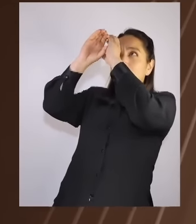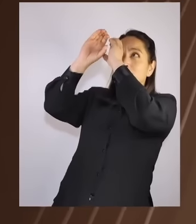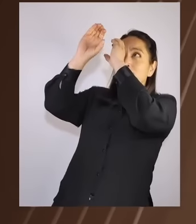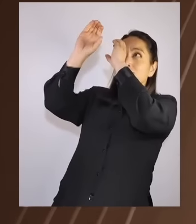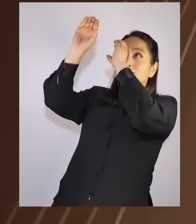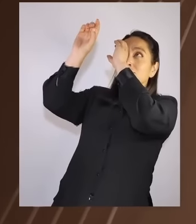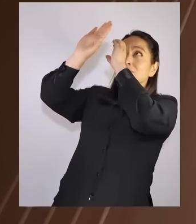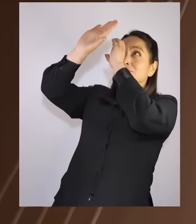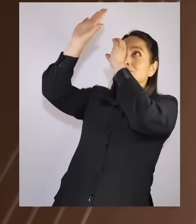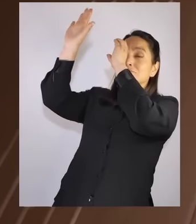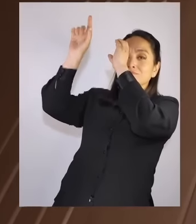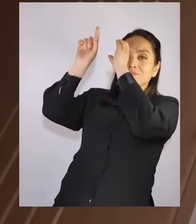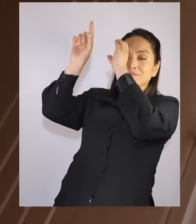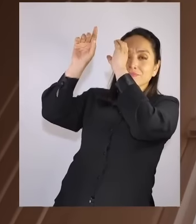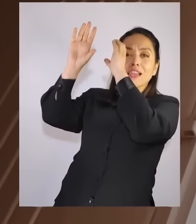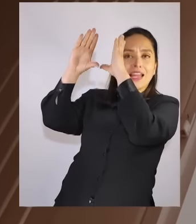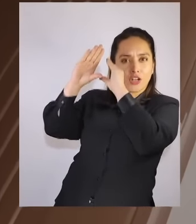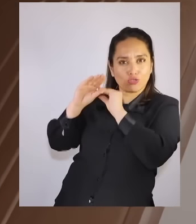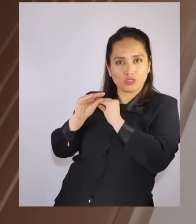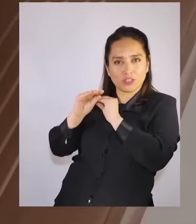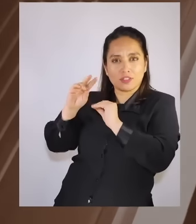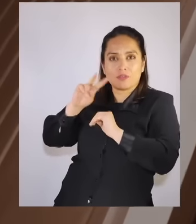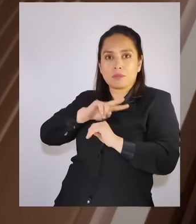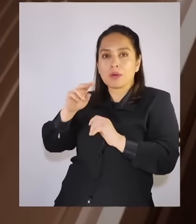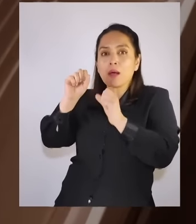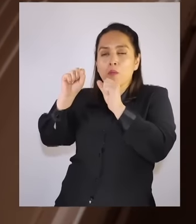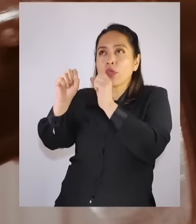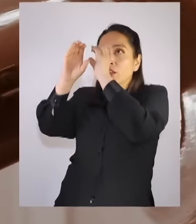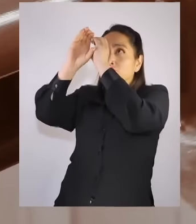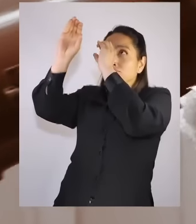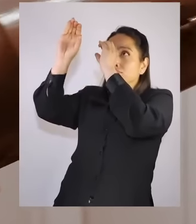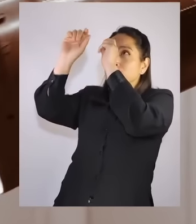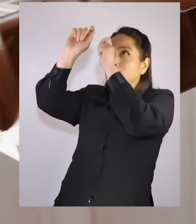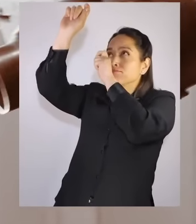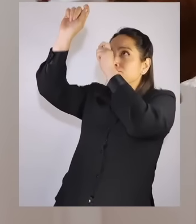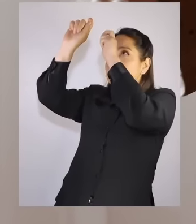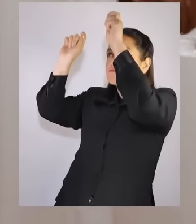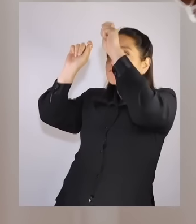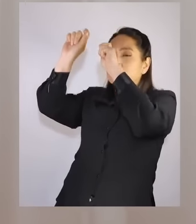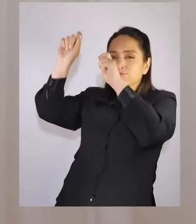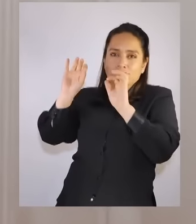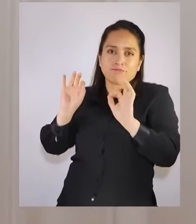cielo el nocturno para poder hacer las mediciones.